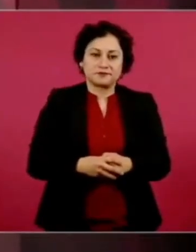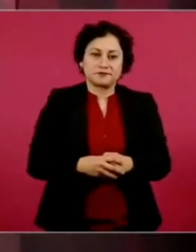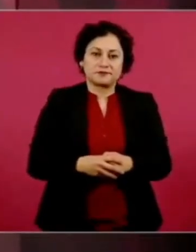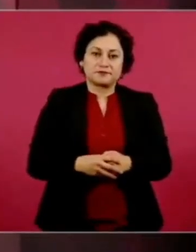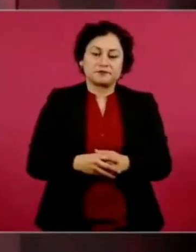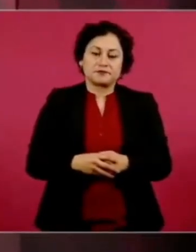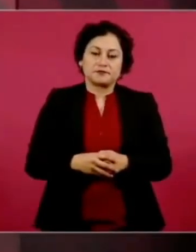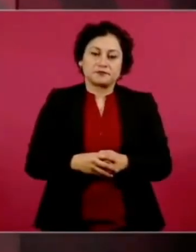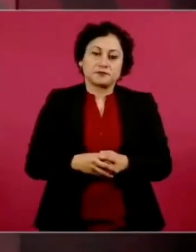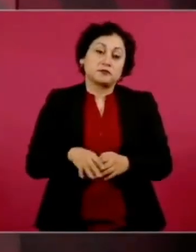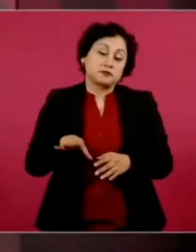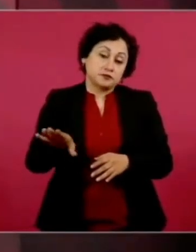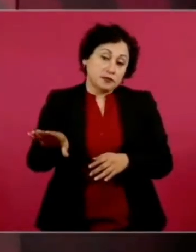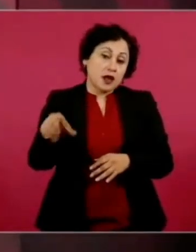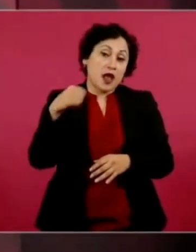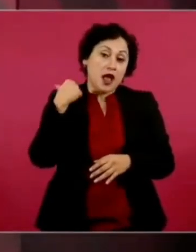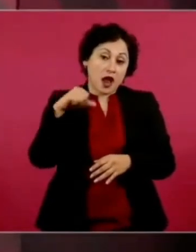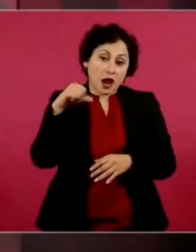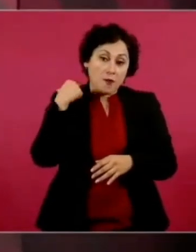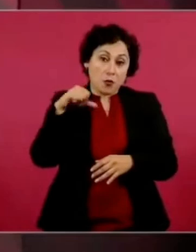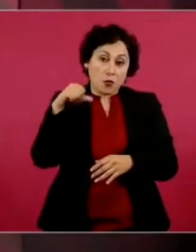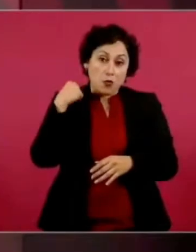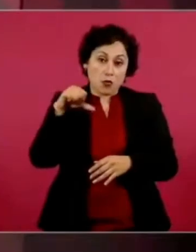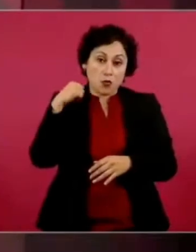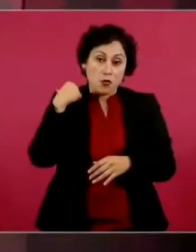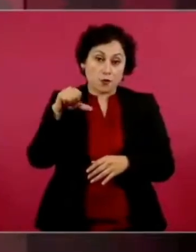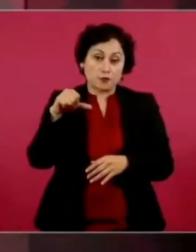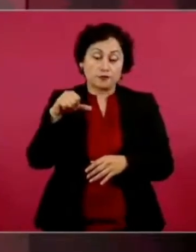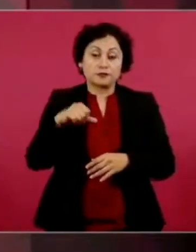En Acapulco se